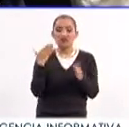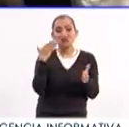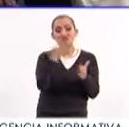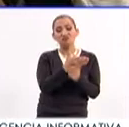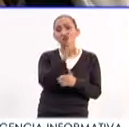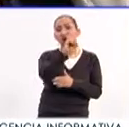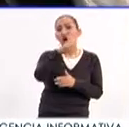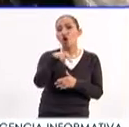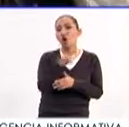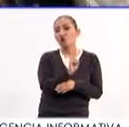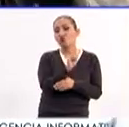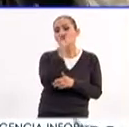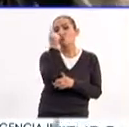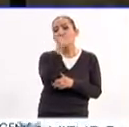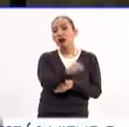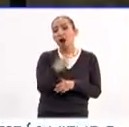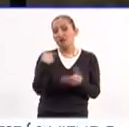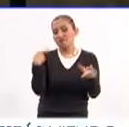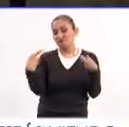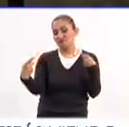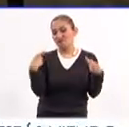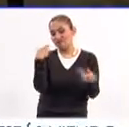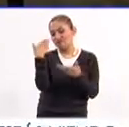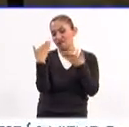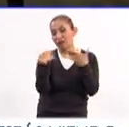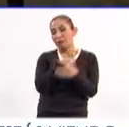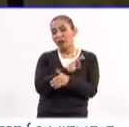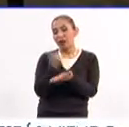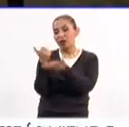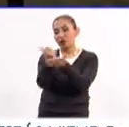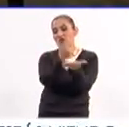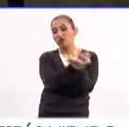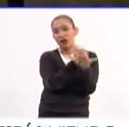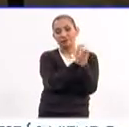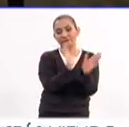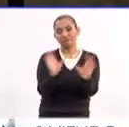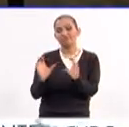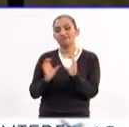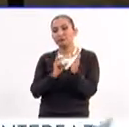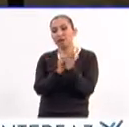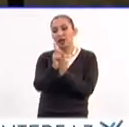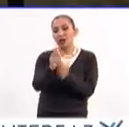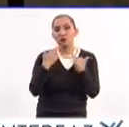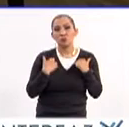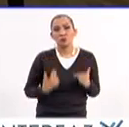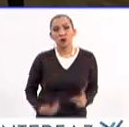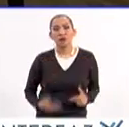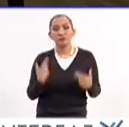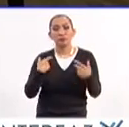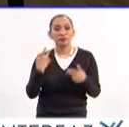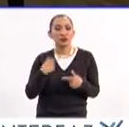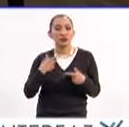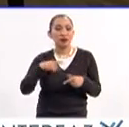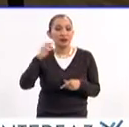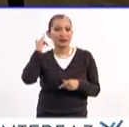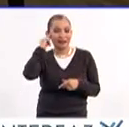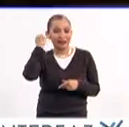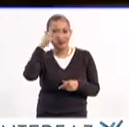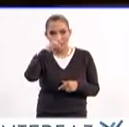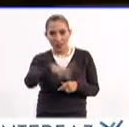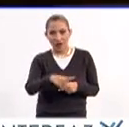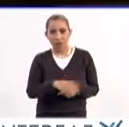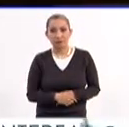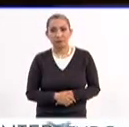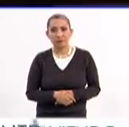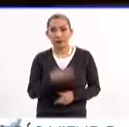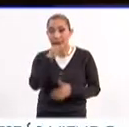de las Naciones Unidas para prepararse y poder colaborar en la procuración de los derechos humanos de los indígenas de nuestro país. Salió